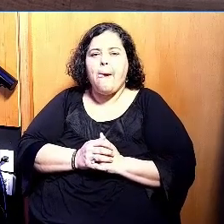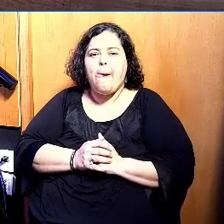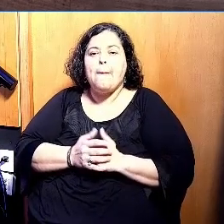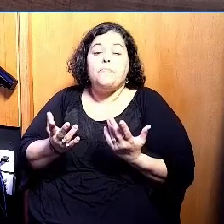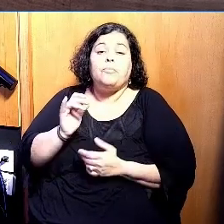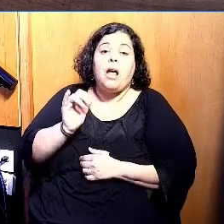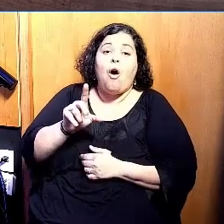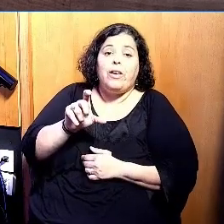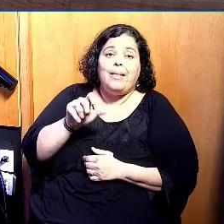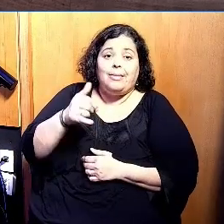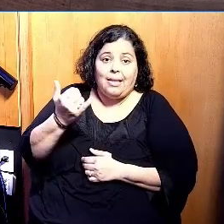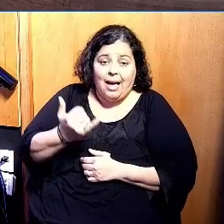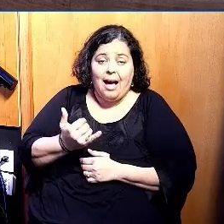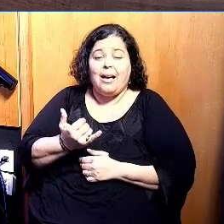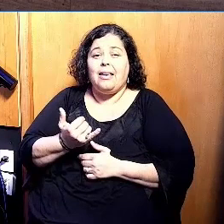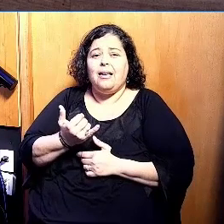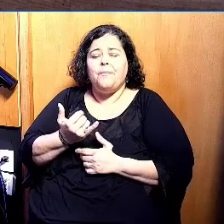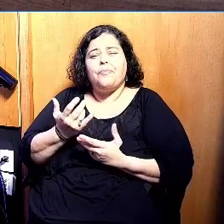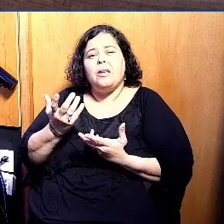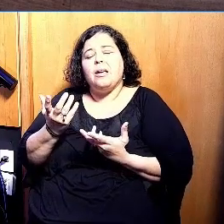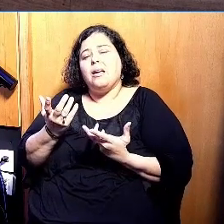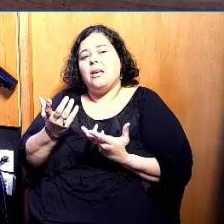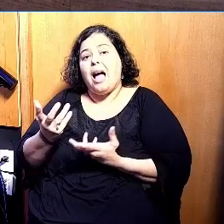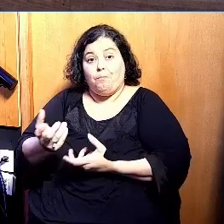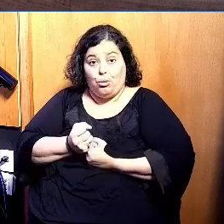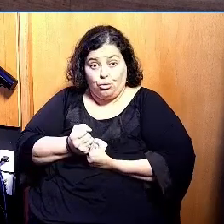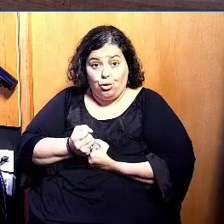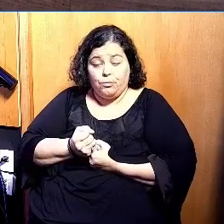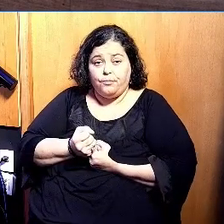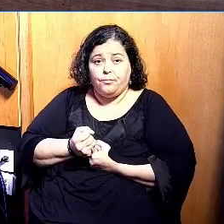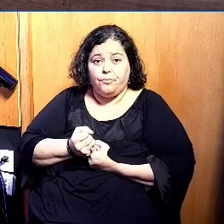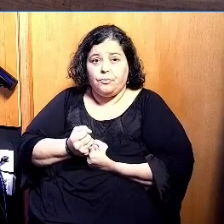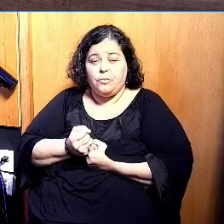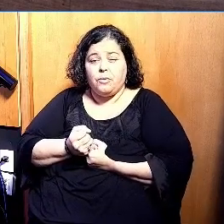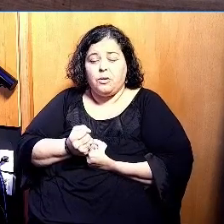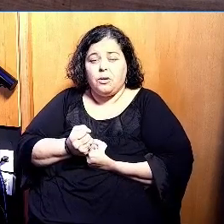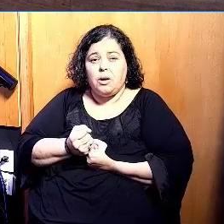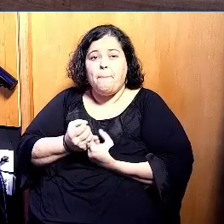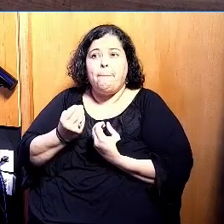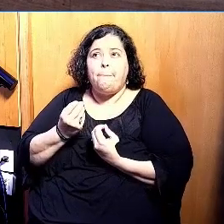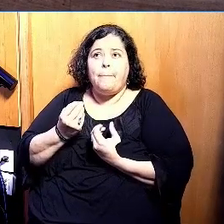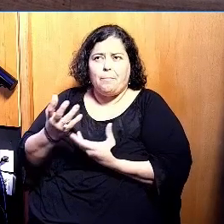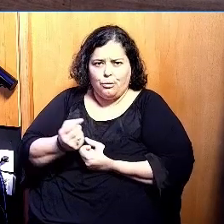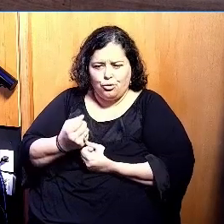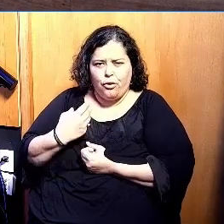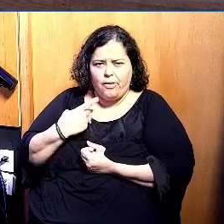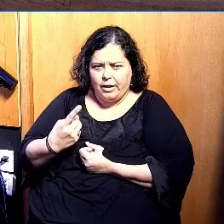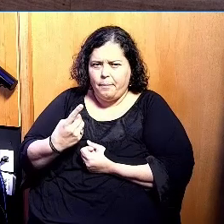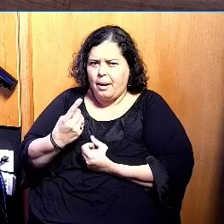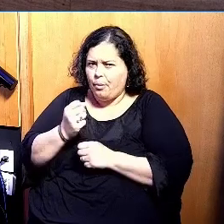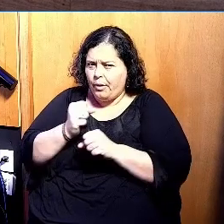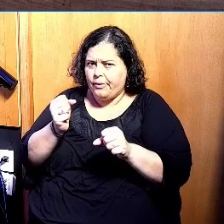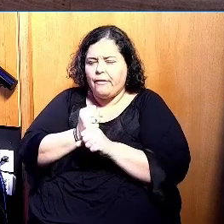Obviamente tenemos el apoyo de la alta dirección, que eso es fundamental para poder trabajar en la gestión de datos, en la